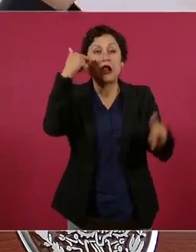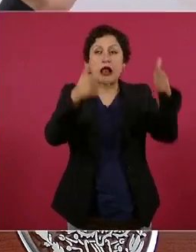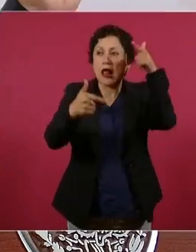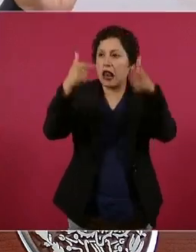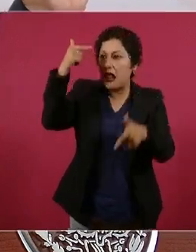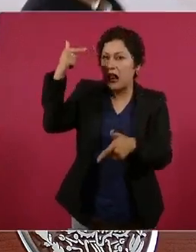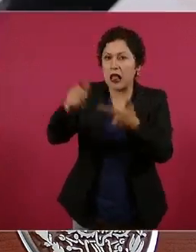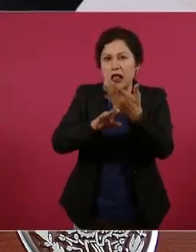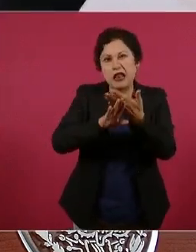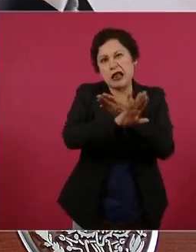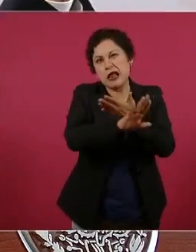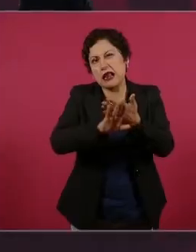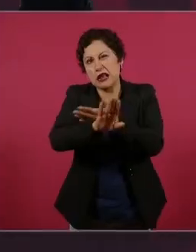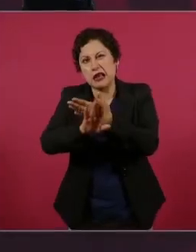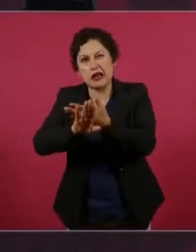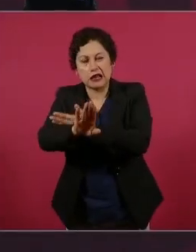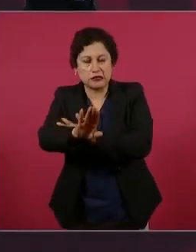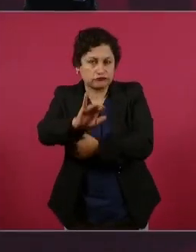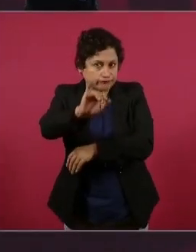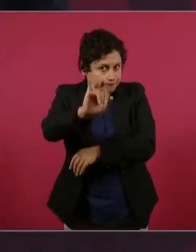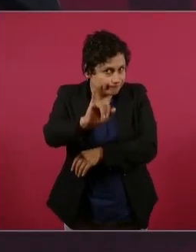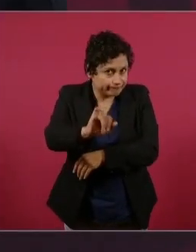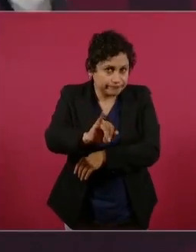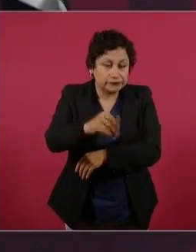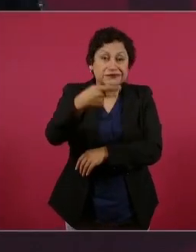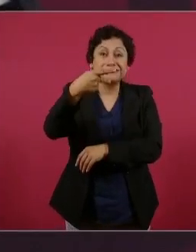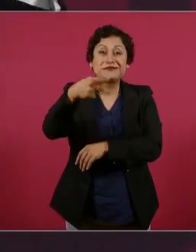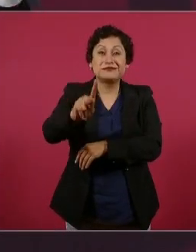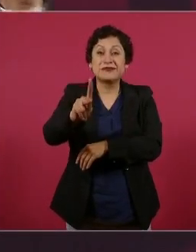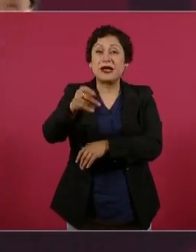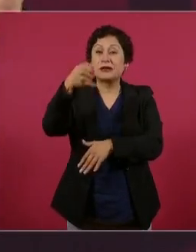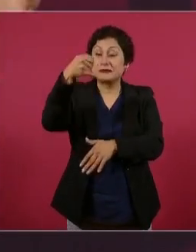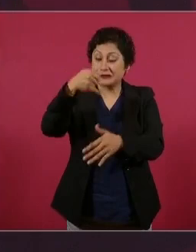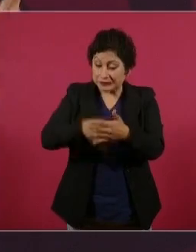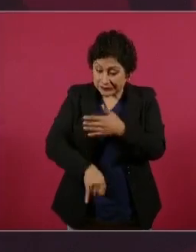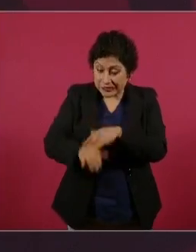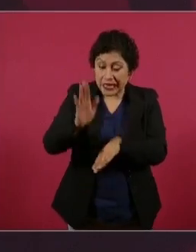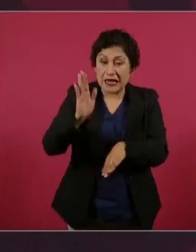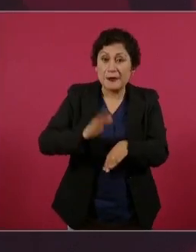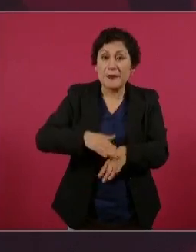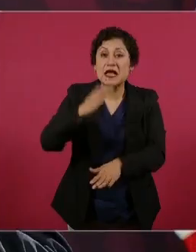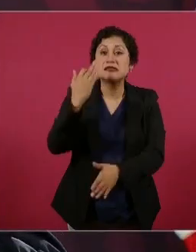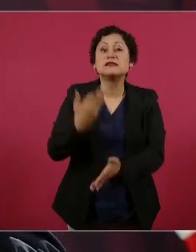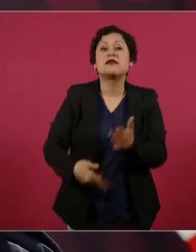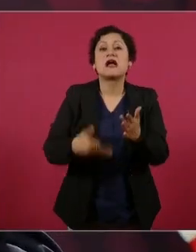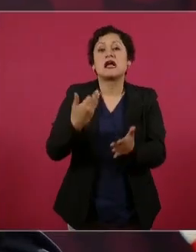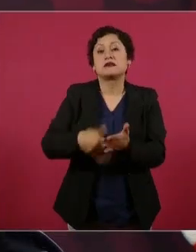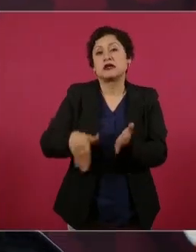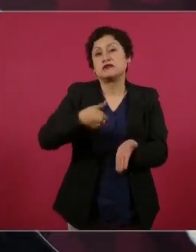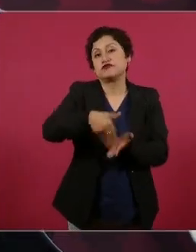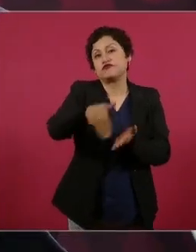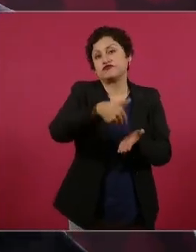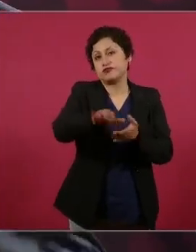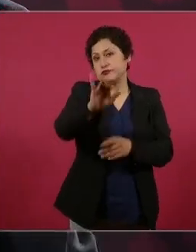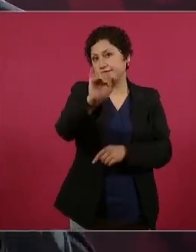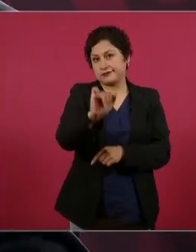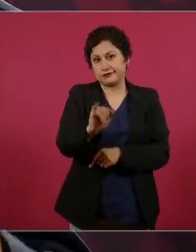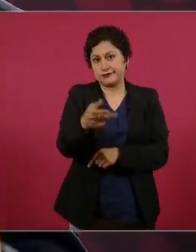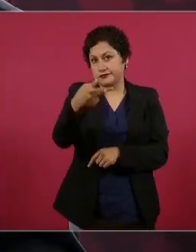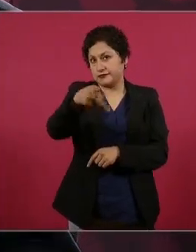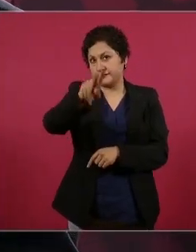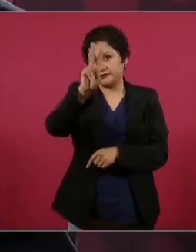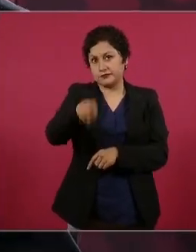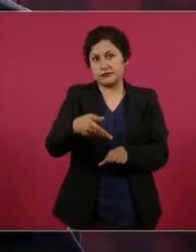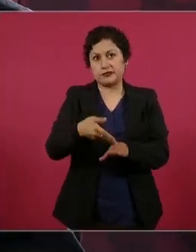pero falta muchísimo. Es que el periodo neoliberal fue